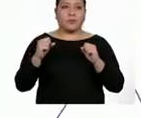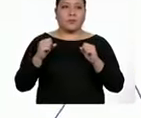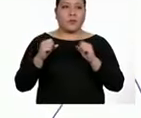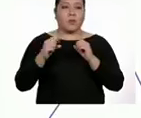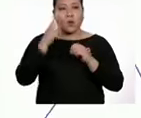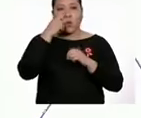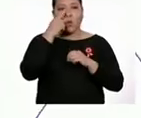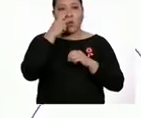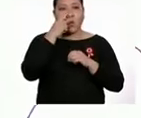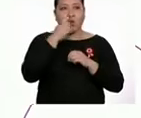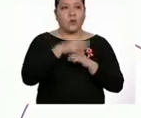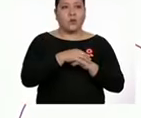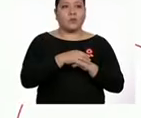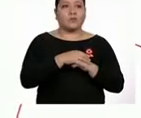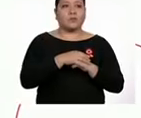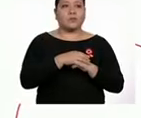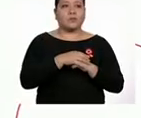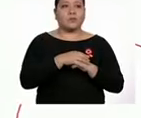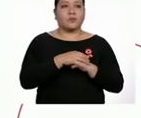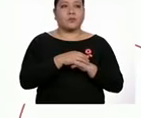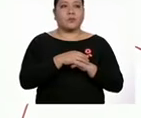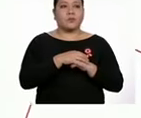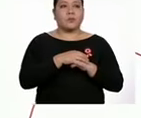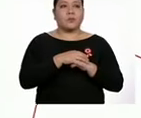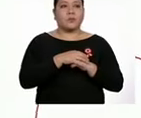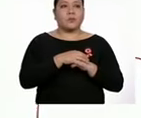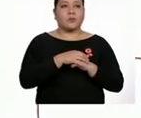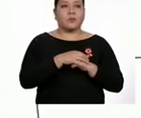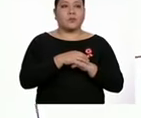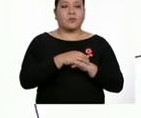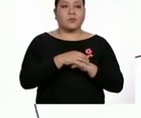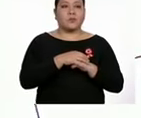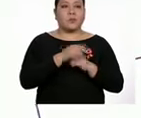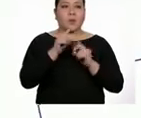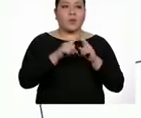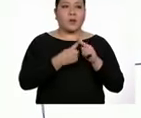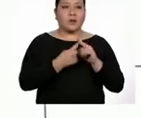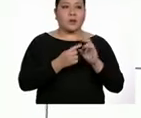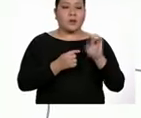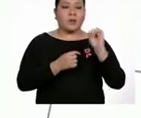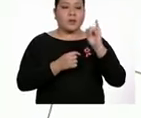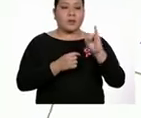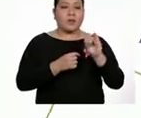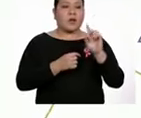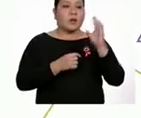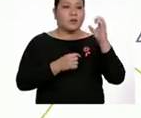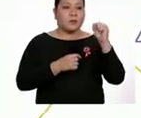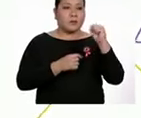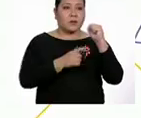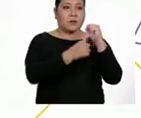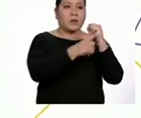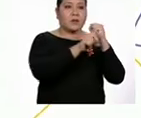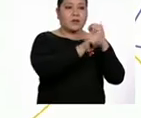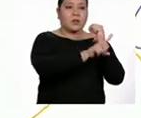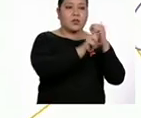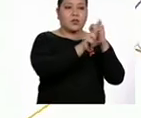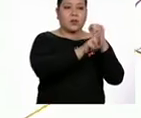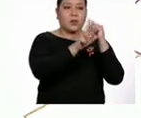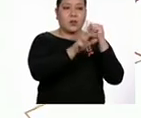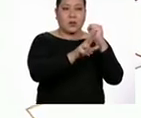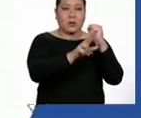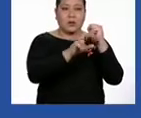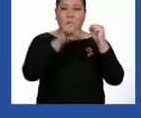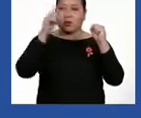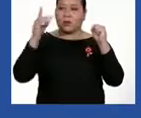junio, representado por una recta numérica con un intervalo que va desde 133 al